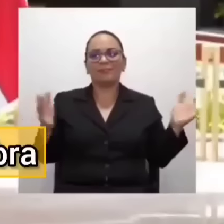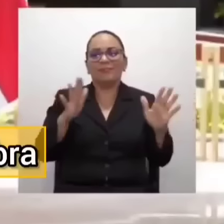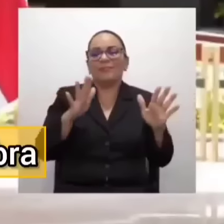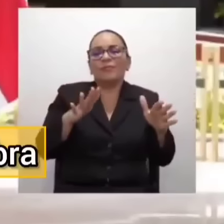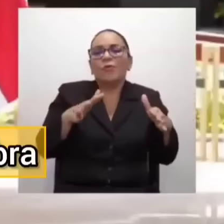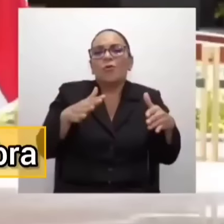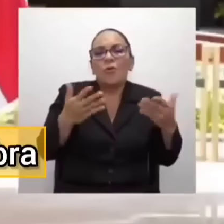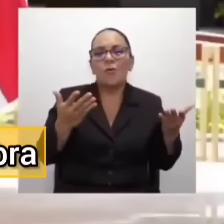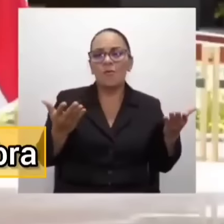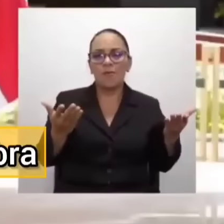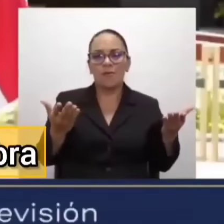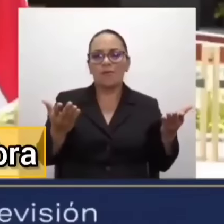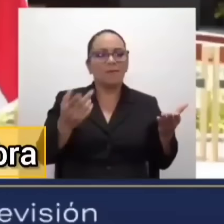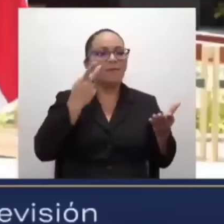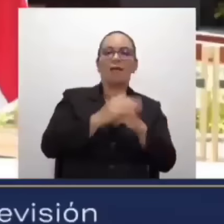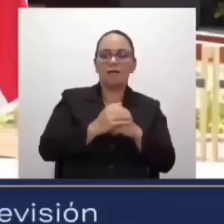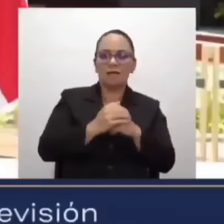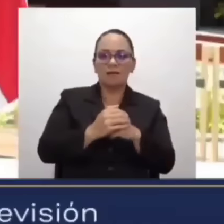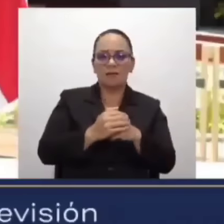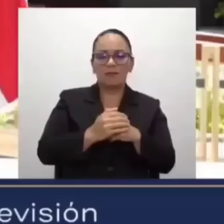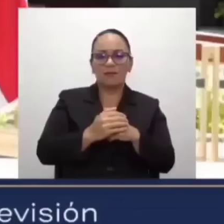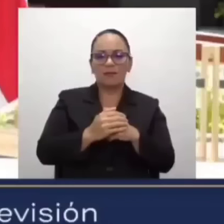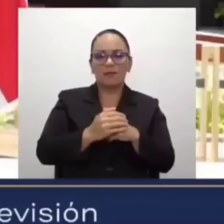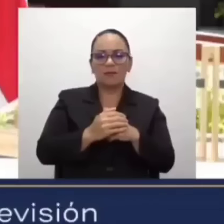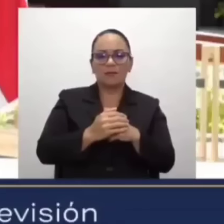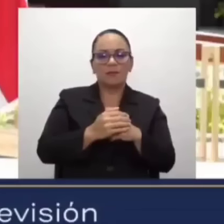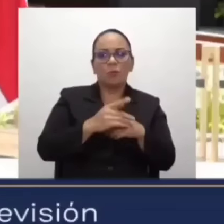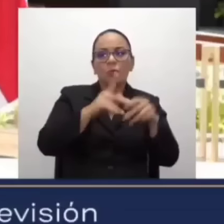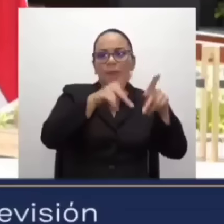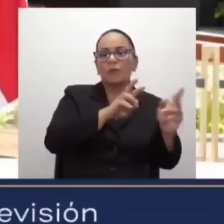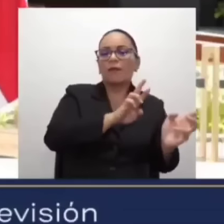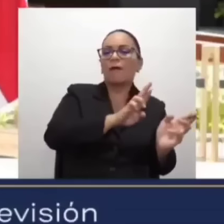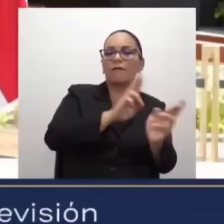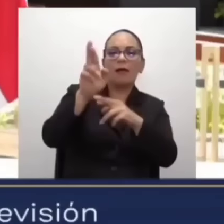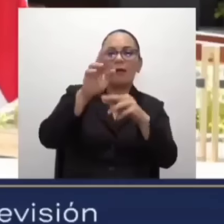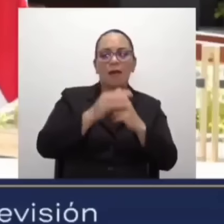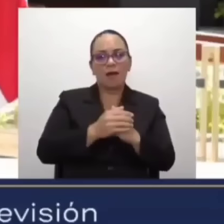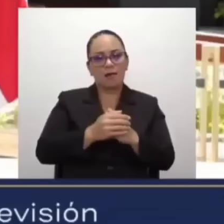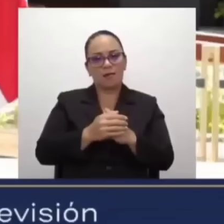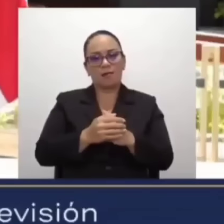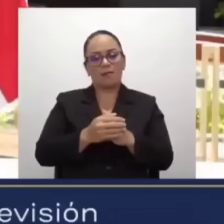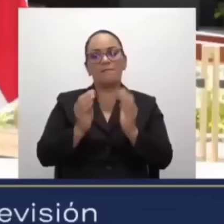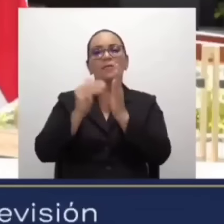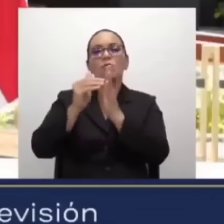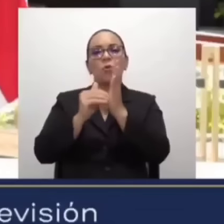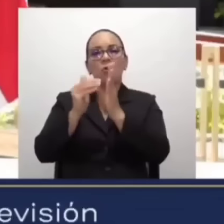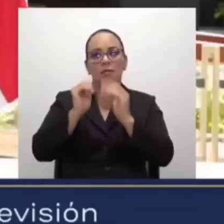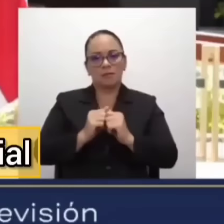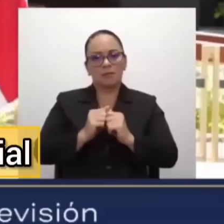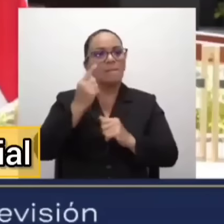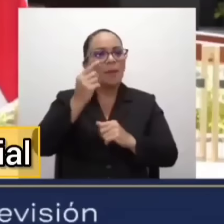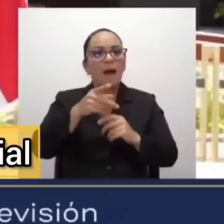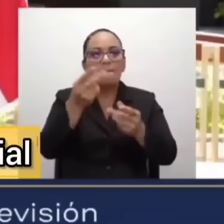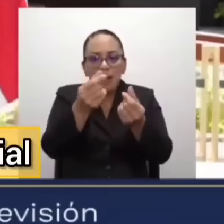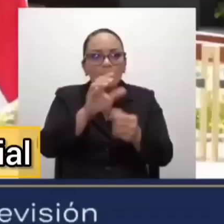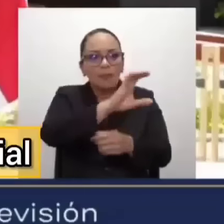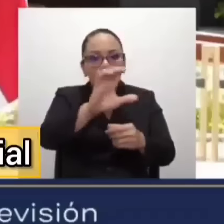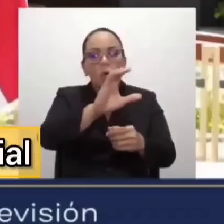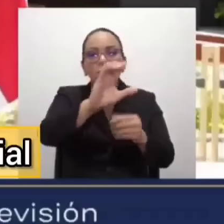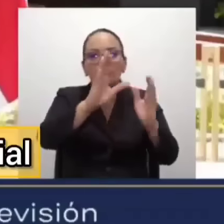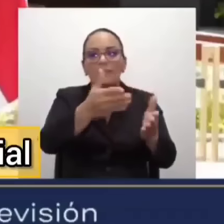va a regalar, ¿qué es la palabra? Alguien le va a dar lo que es suyo a alguien más, solo que lo suyo